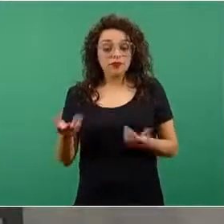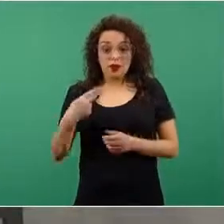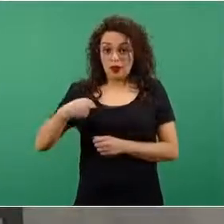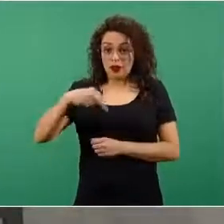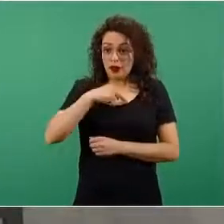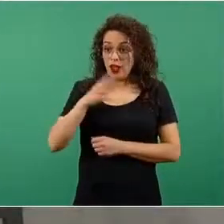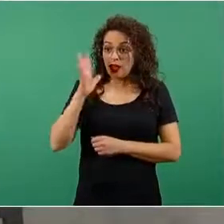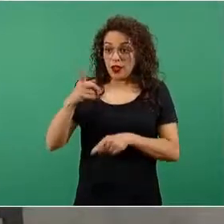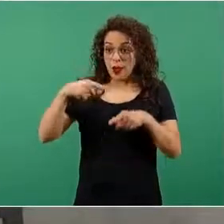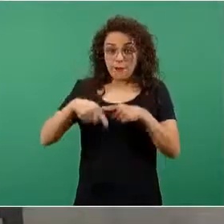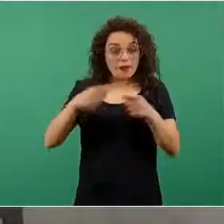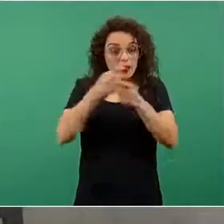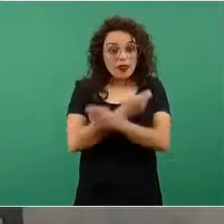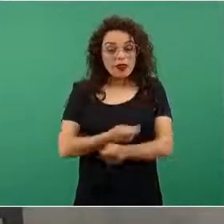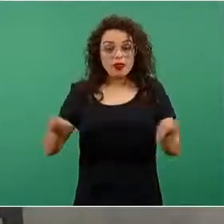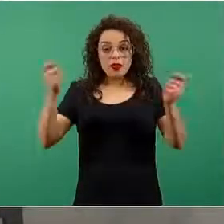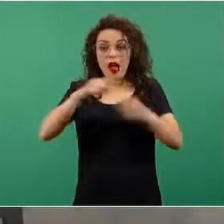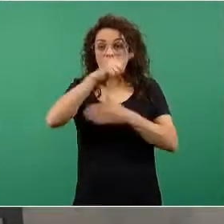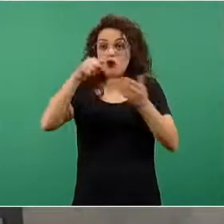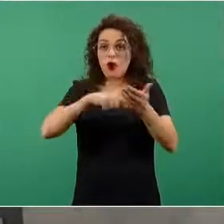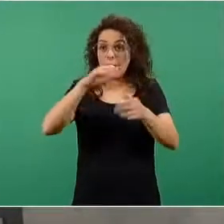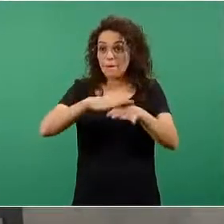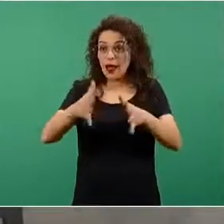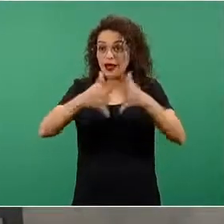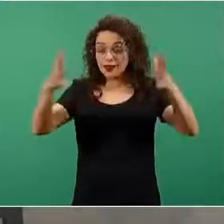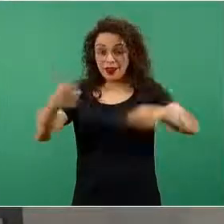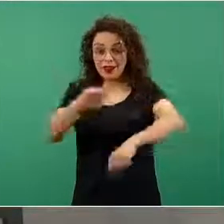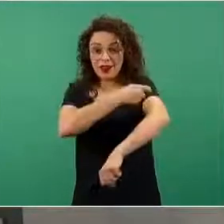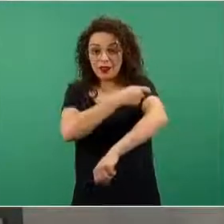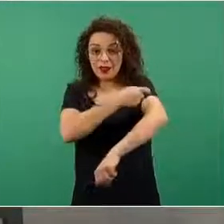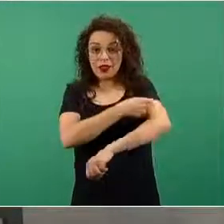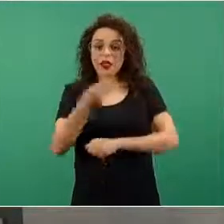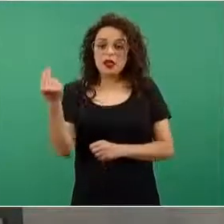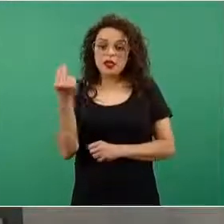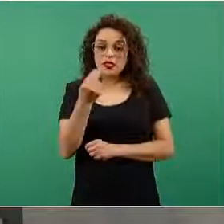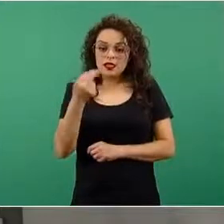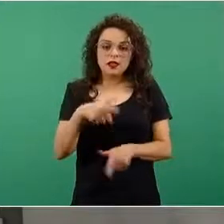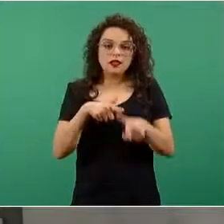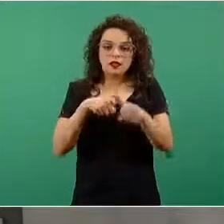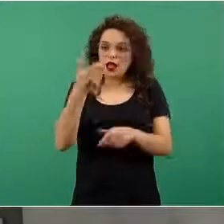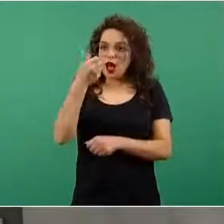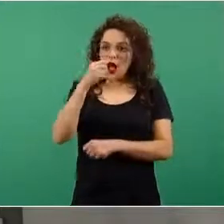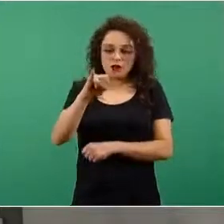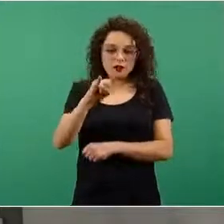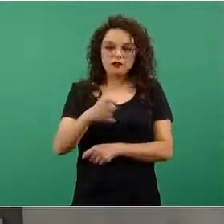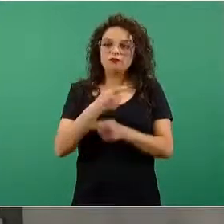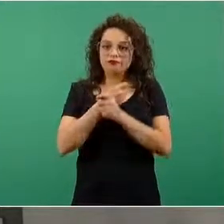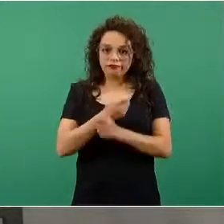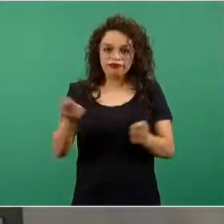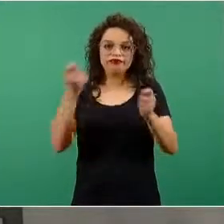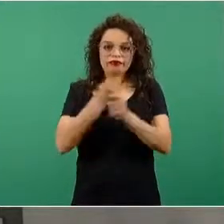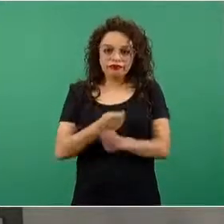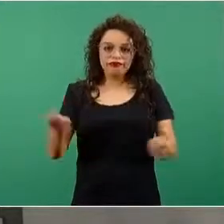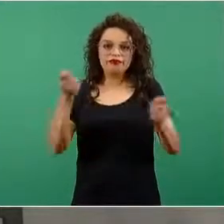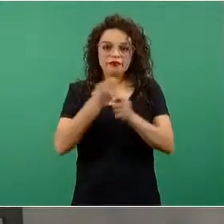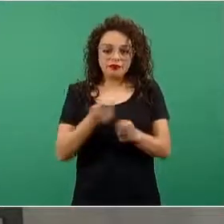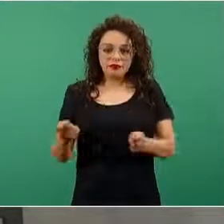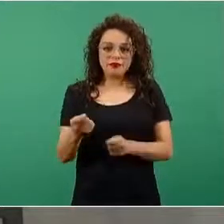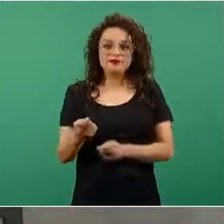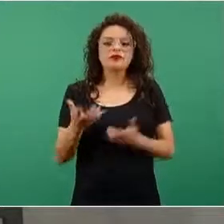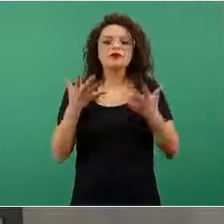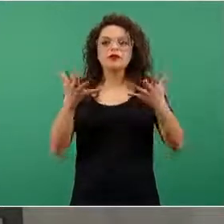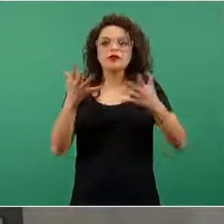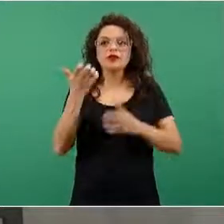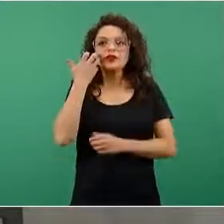en poblaciones más grandes, que se logre mantener esta cantidad grande. Lo deseable es tener un